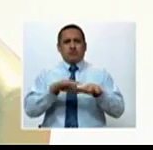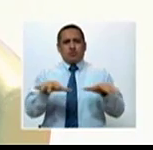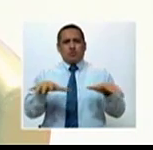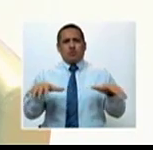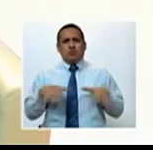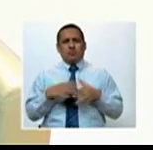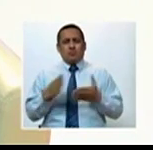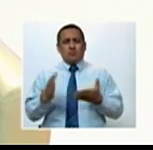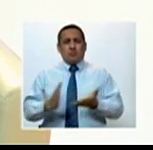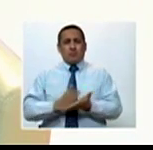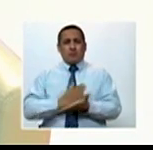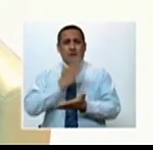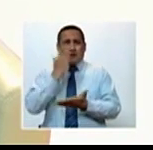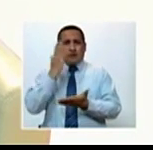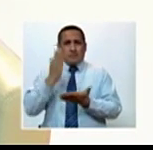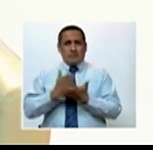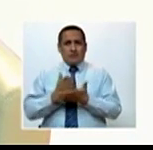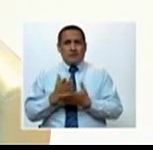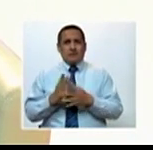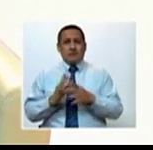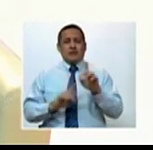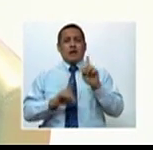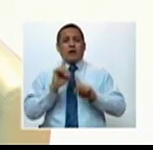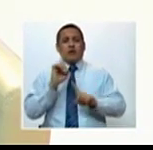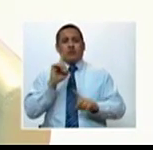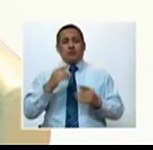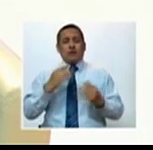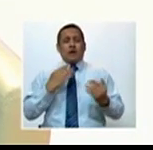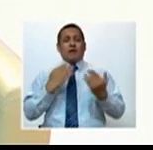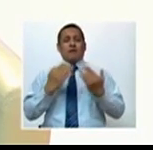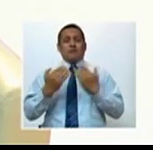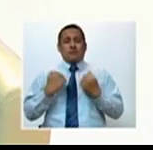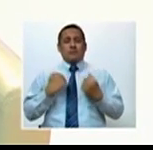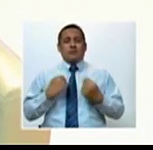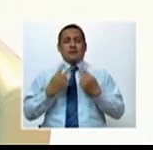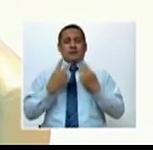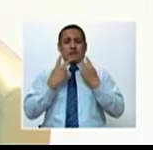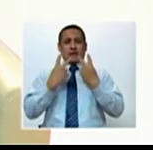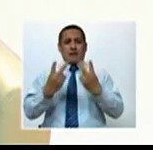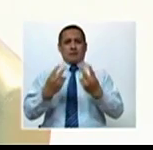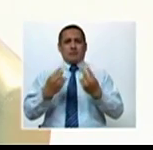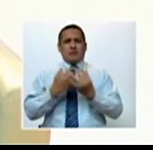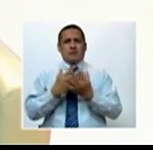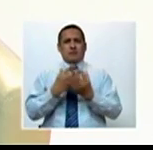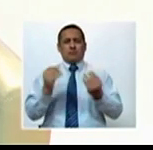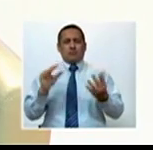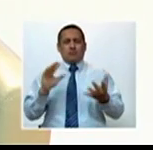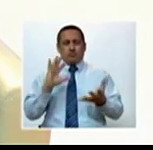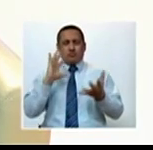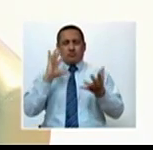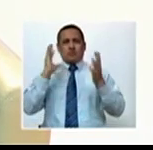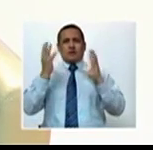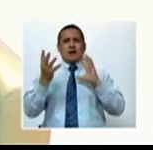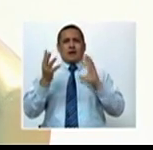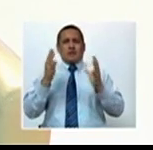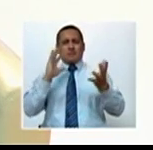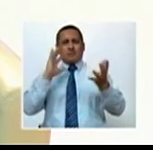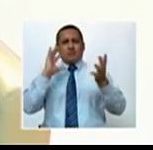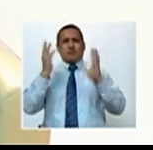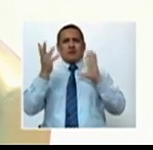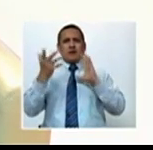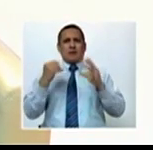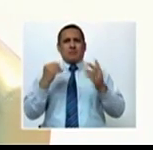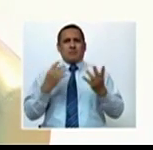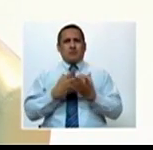Todos esos efectos de alguna forma tienen que ver con estos cambios